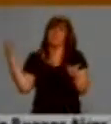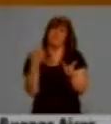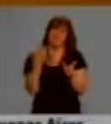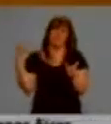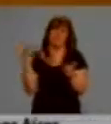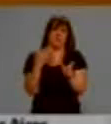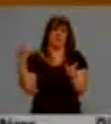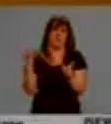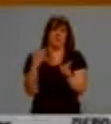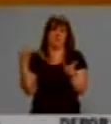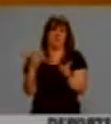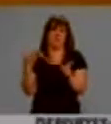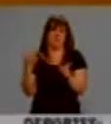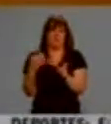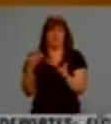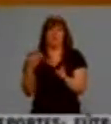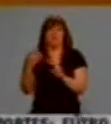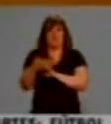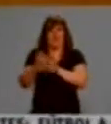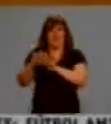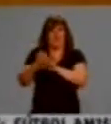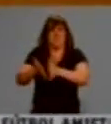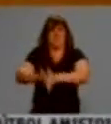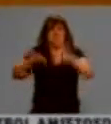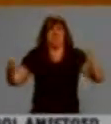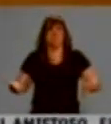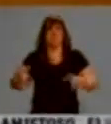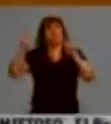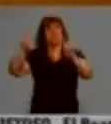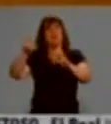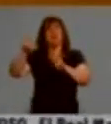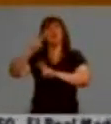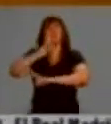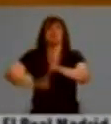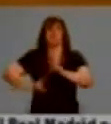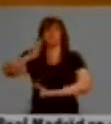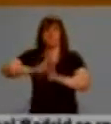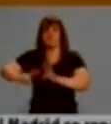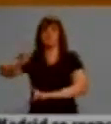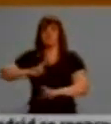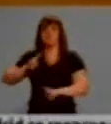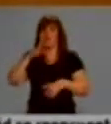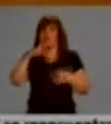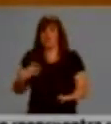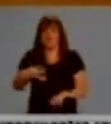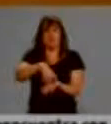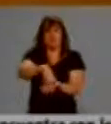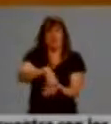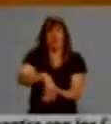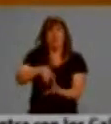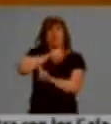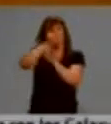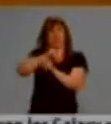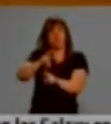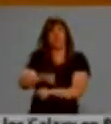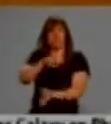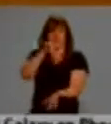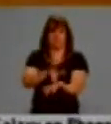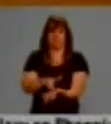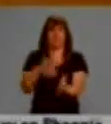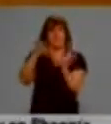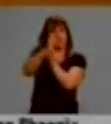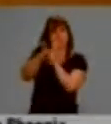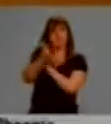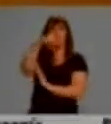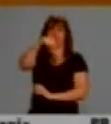caso, aumentadas en aquello que hace referencia a respuestas a muchos interrogantes que se han planteado hoy. Yo no he